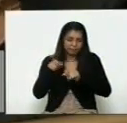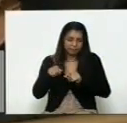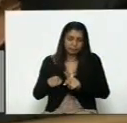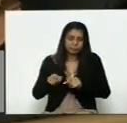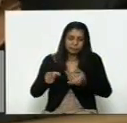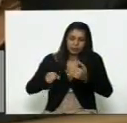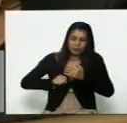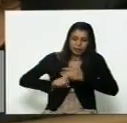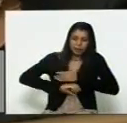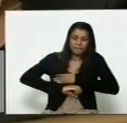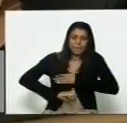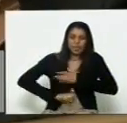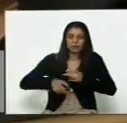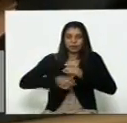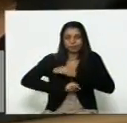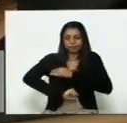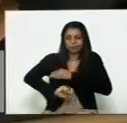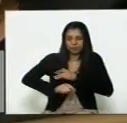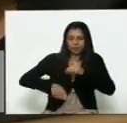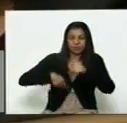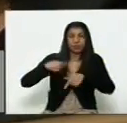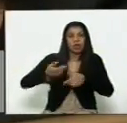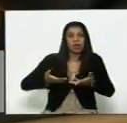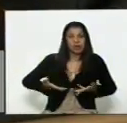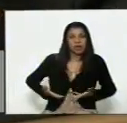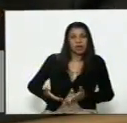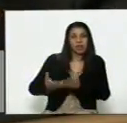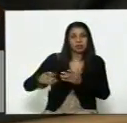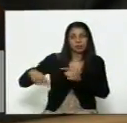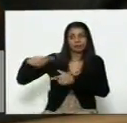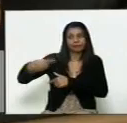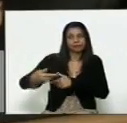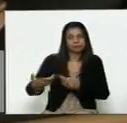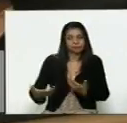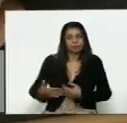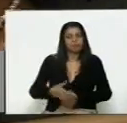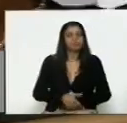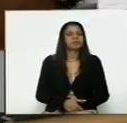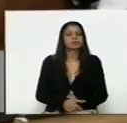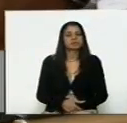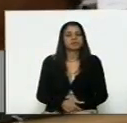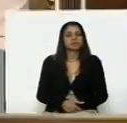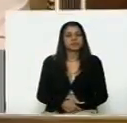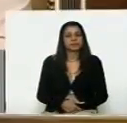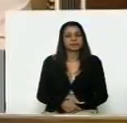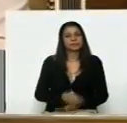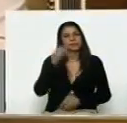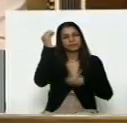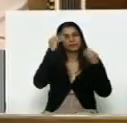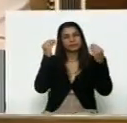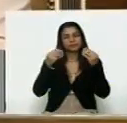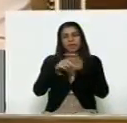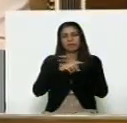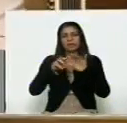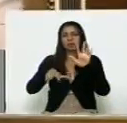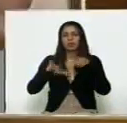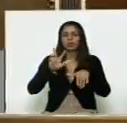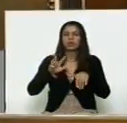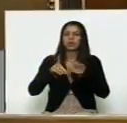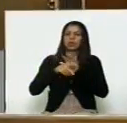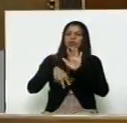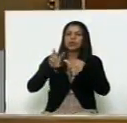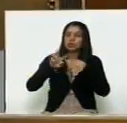de parto, parto, nacimiento y posparto. Es todo. En consideración, artículo 12 sobre